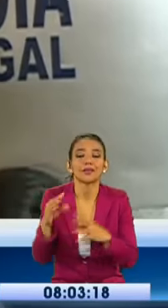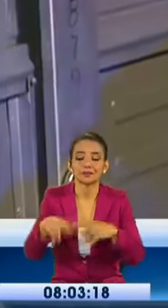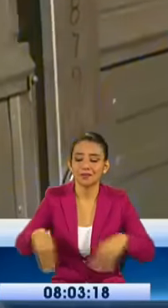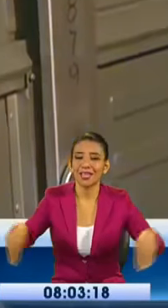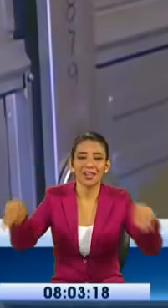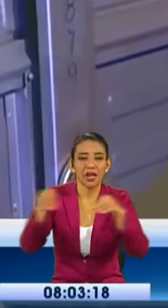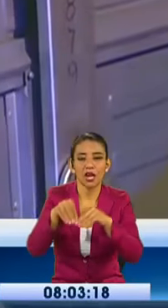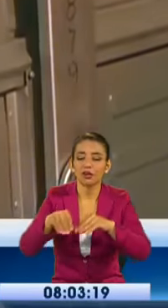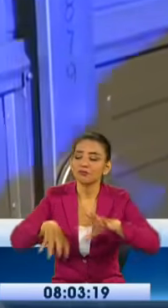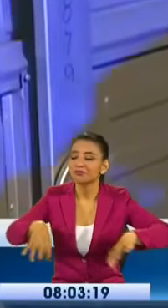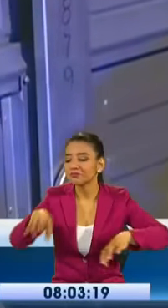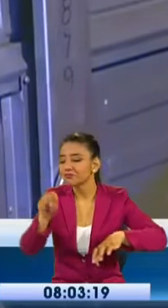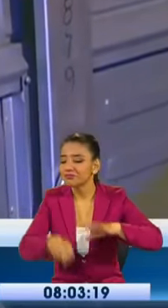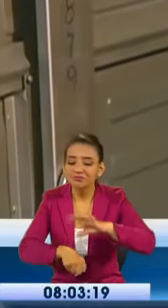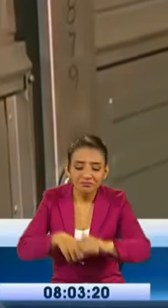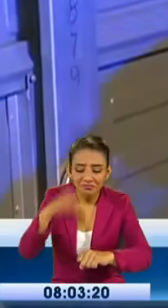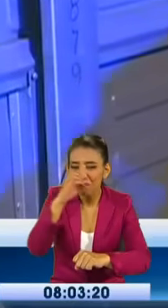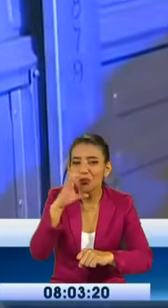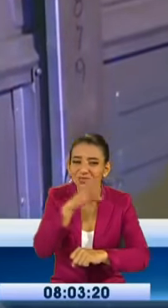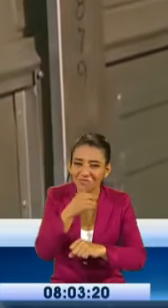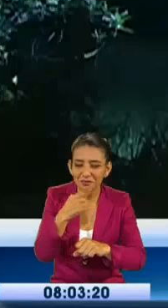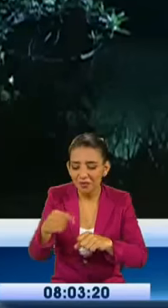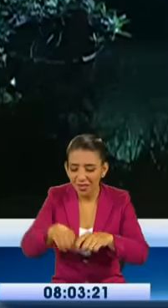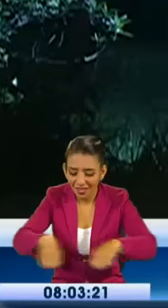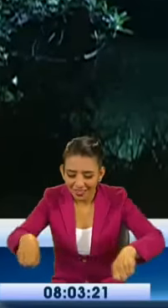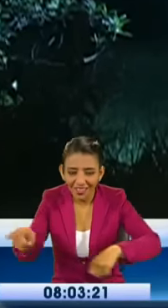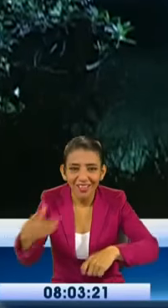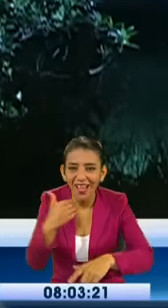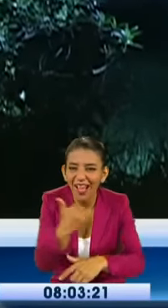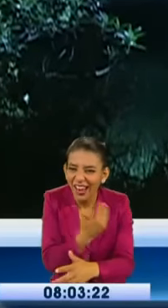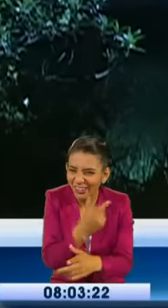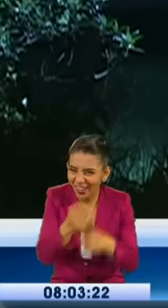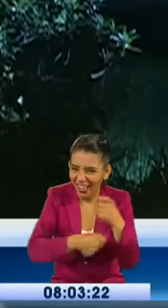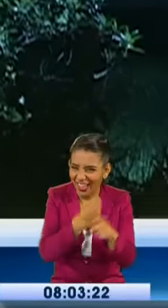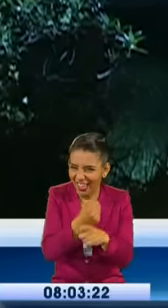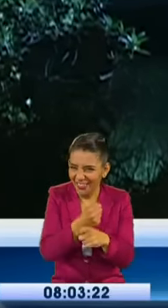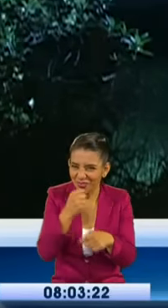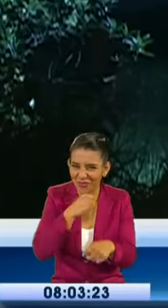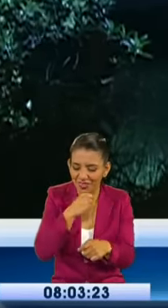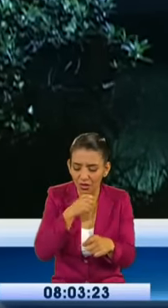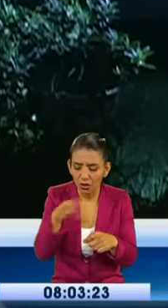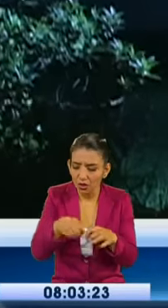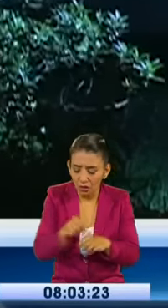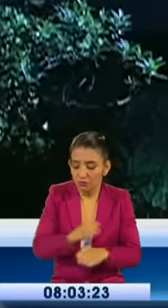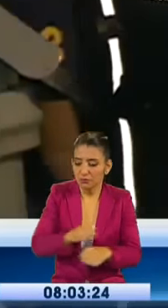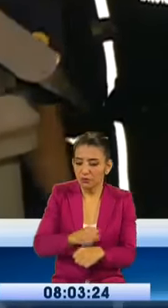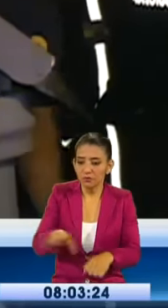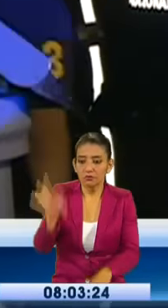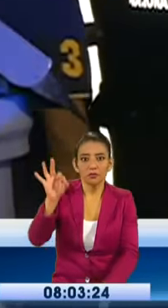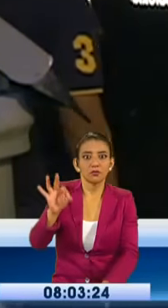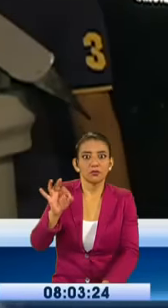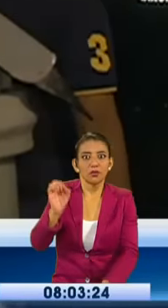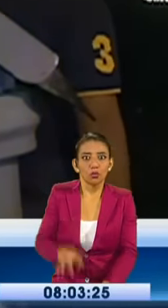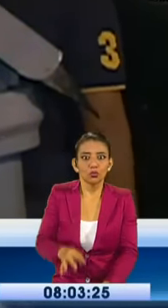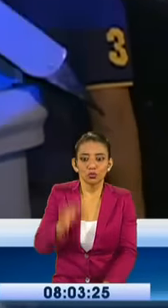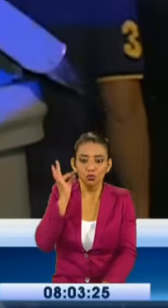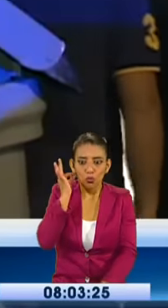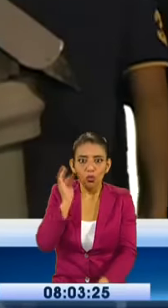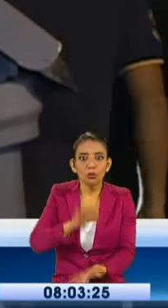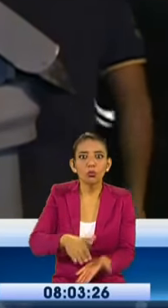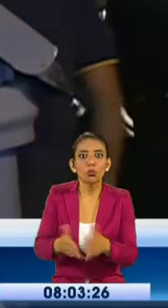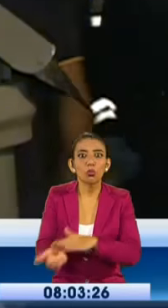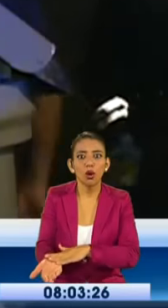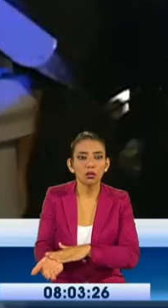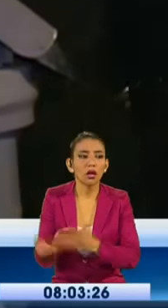terreno baldío en busca de ramas para construir una covacha para el año viejo se toparon con el cuerpo. Asustados salieron y avisaron